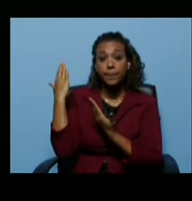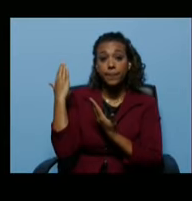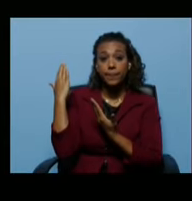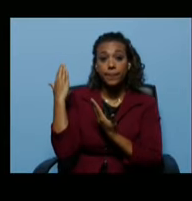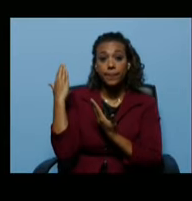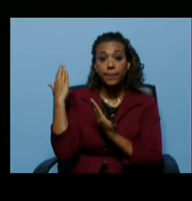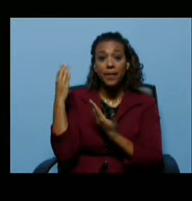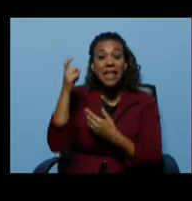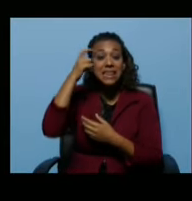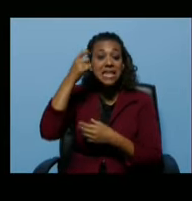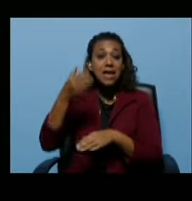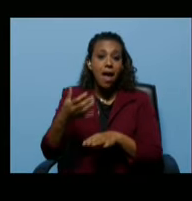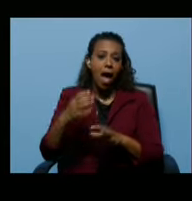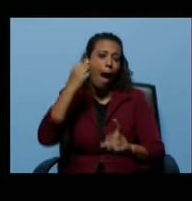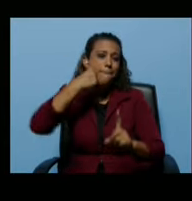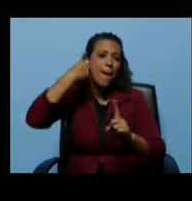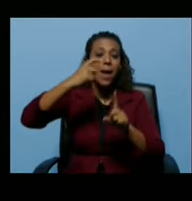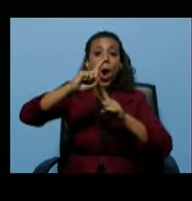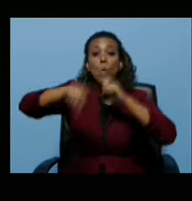Los días de las manifestaciones.